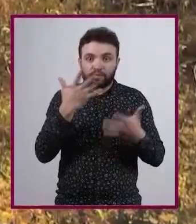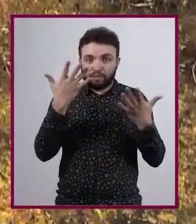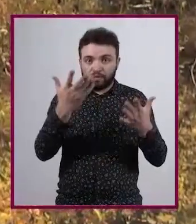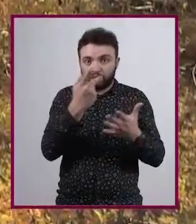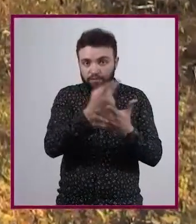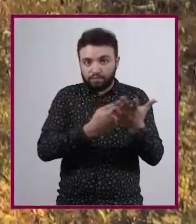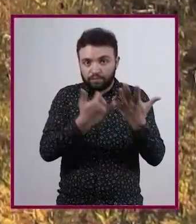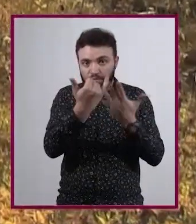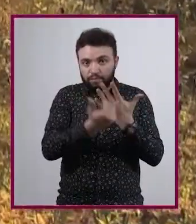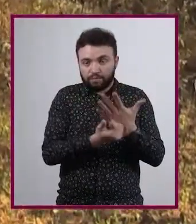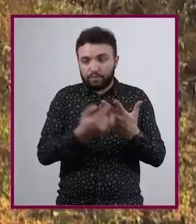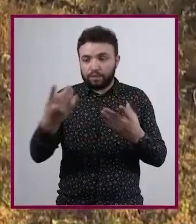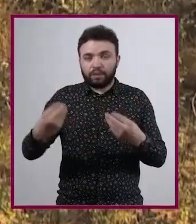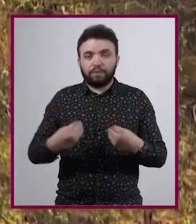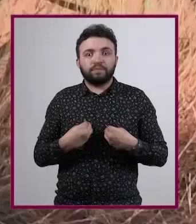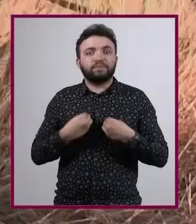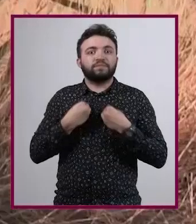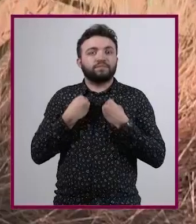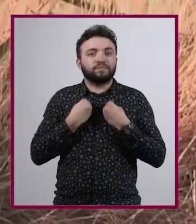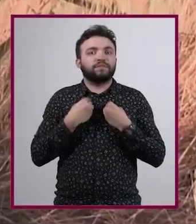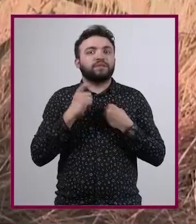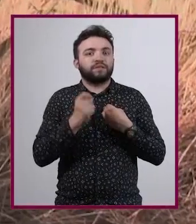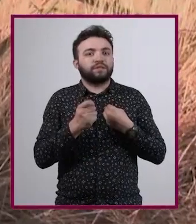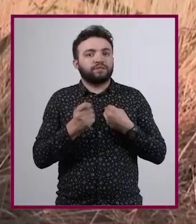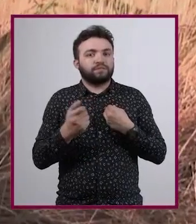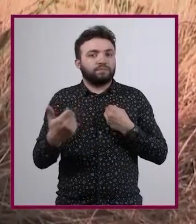proyecto sobrevivió a un atentado